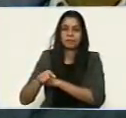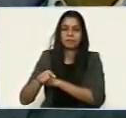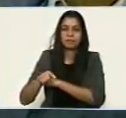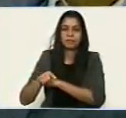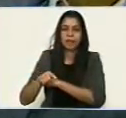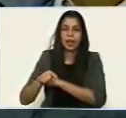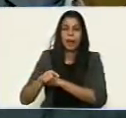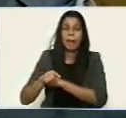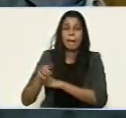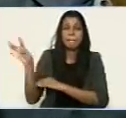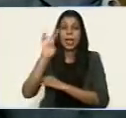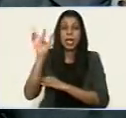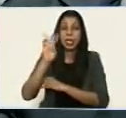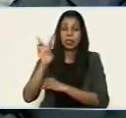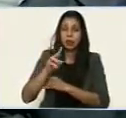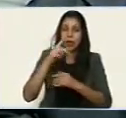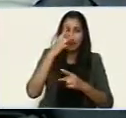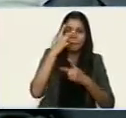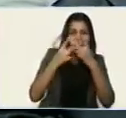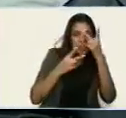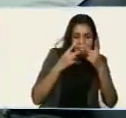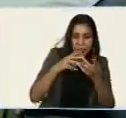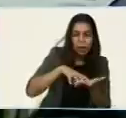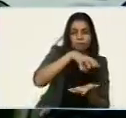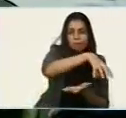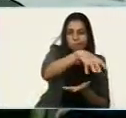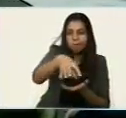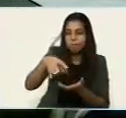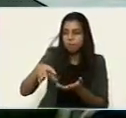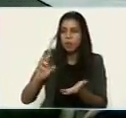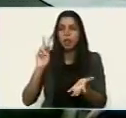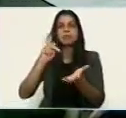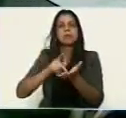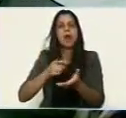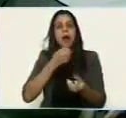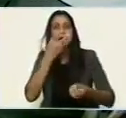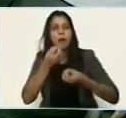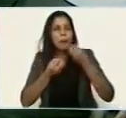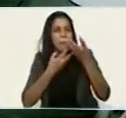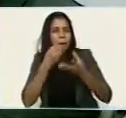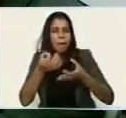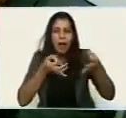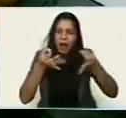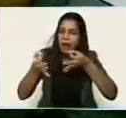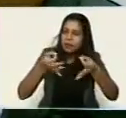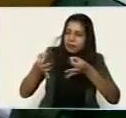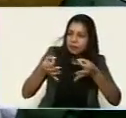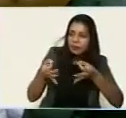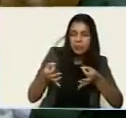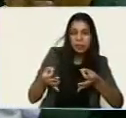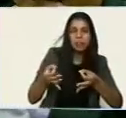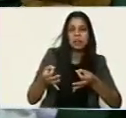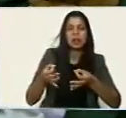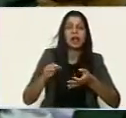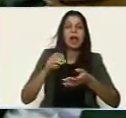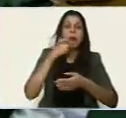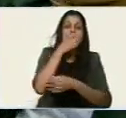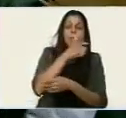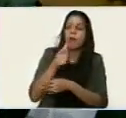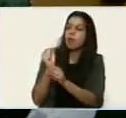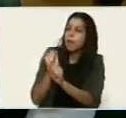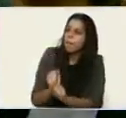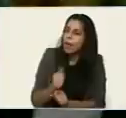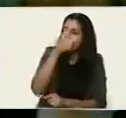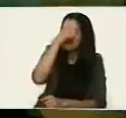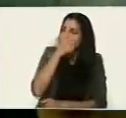al país y decirle al pueblo que Rondón todavía no había peleado, que Rondón es ese pueblo que está ya